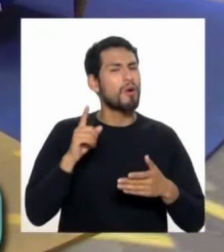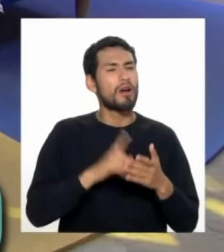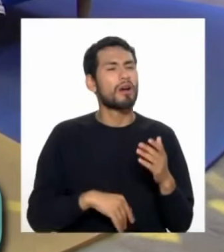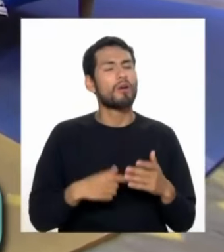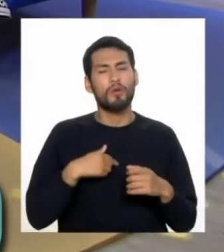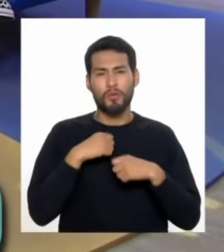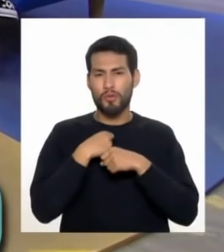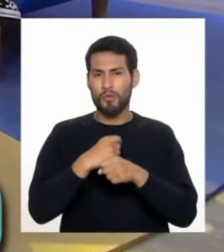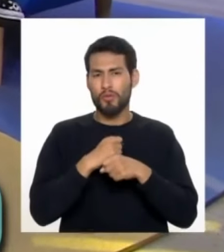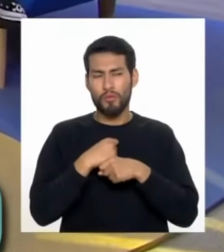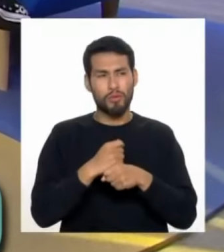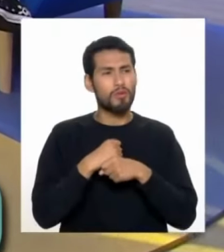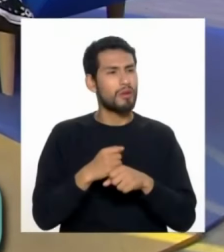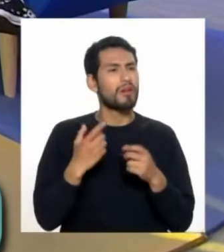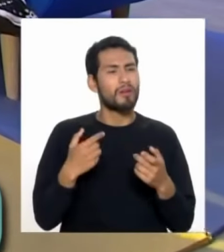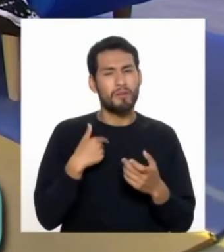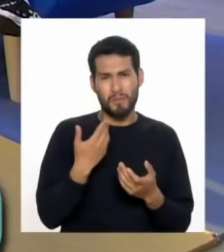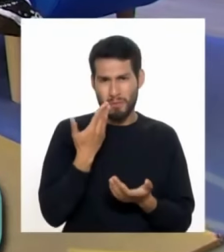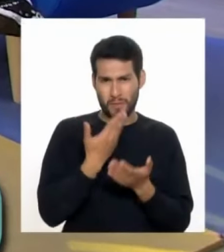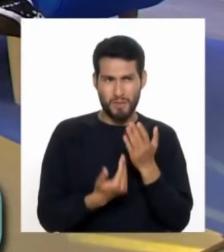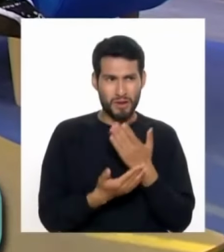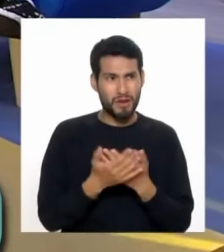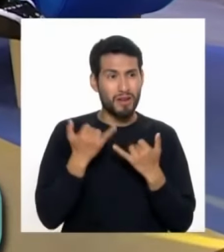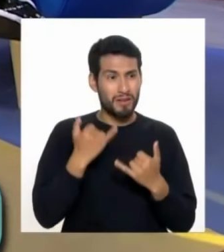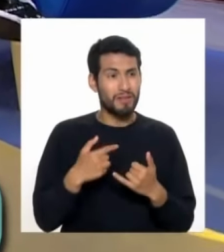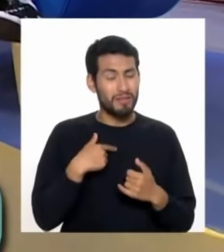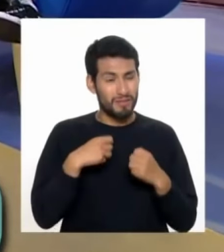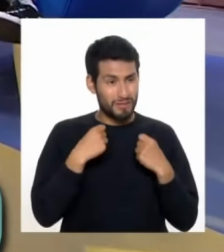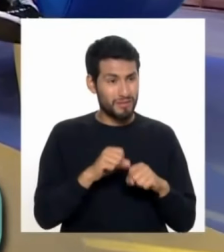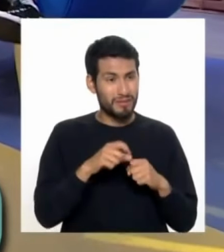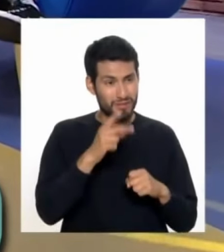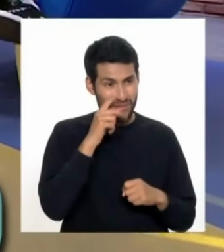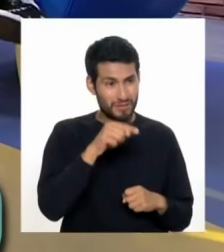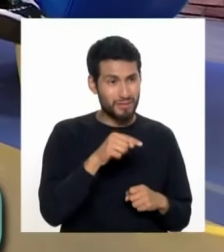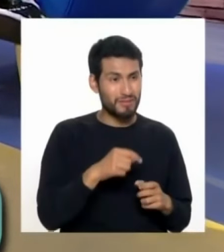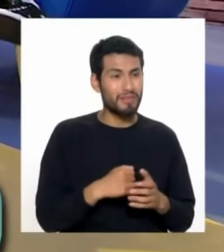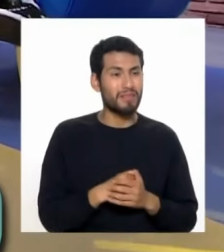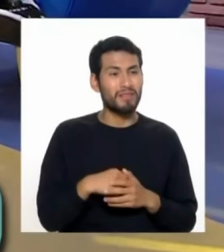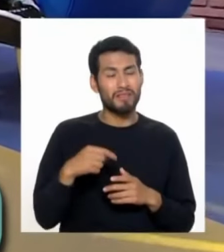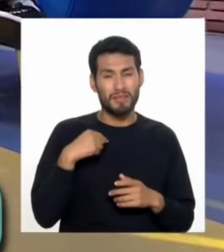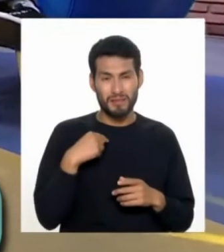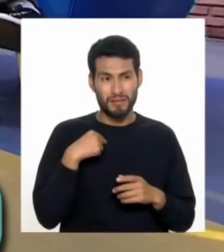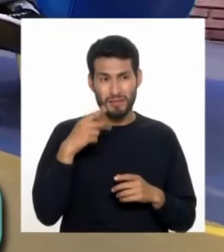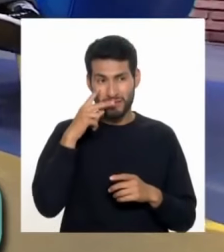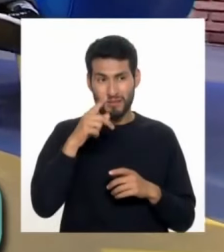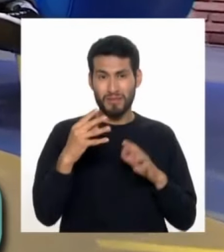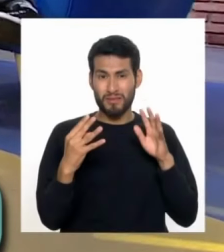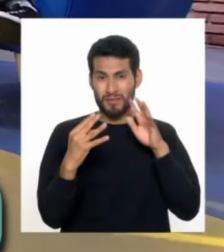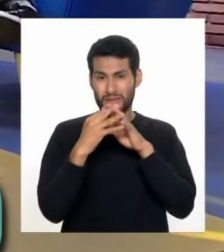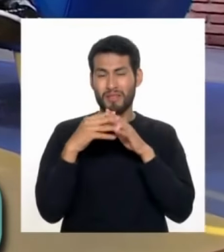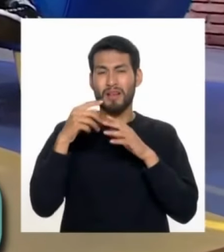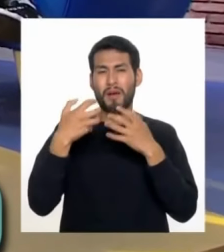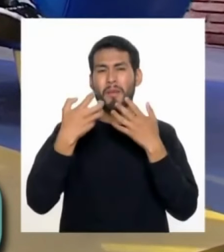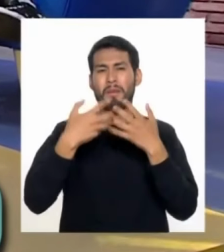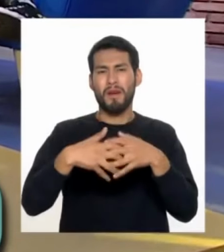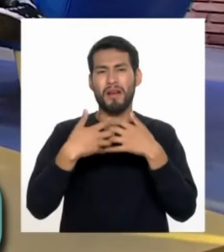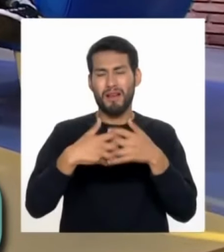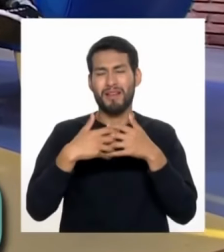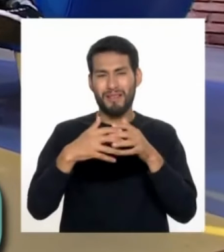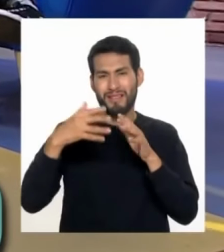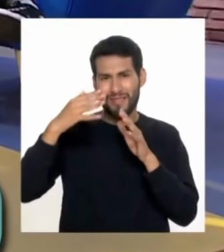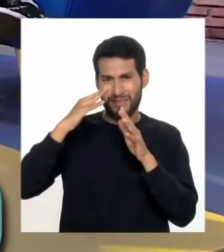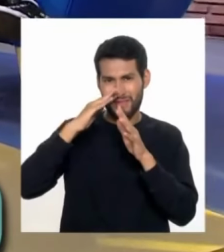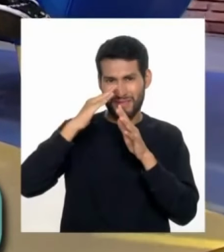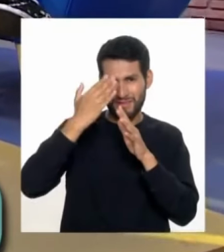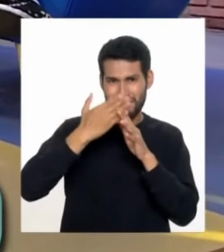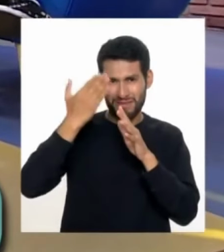hecho totalmente a mano, ¿no? Ahora el endentado, que es esta parte de aquí, es hecho a máquina, con máquinas,